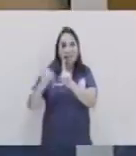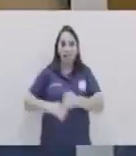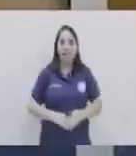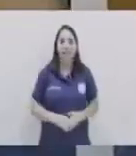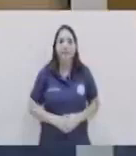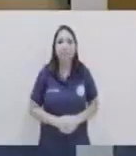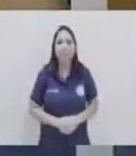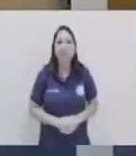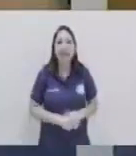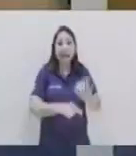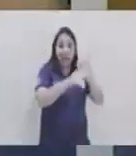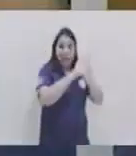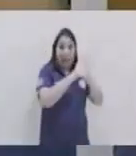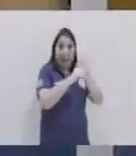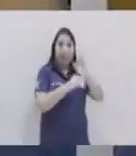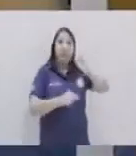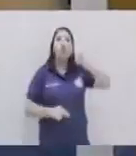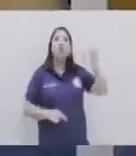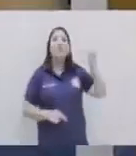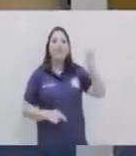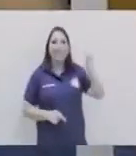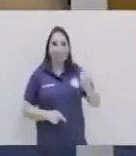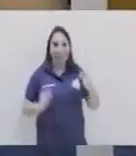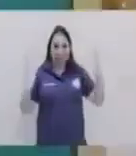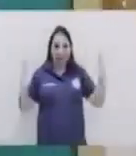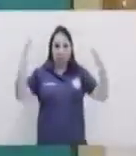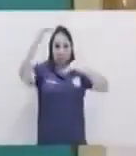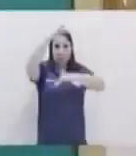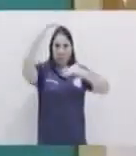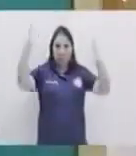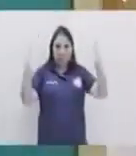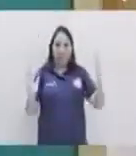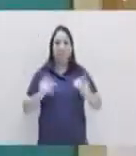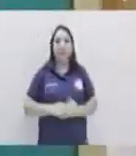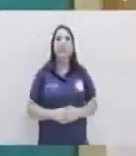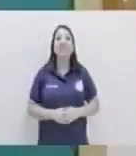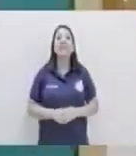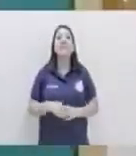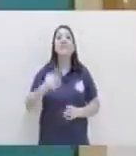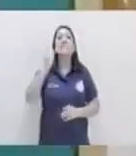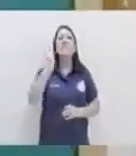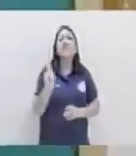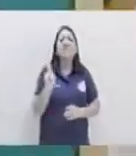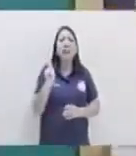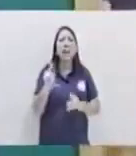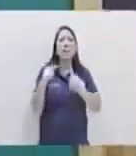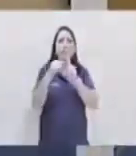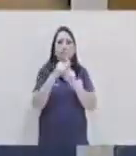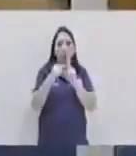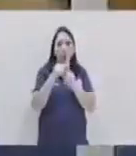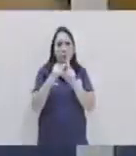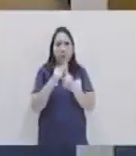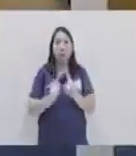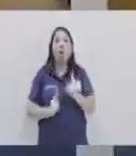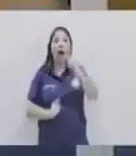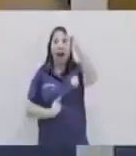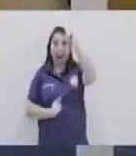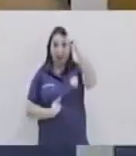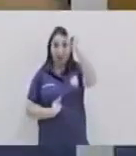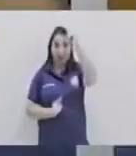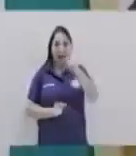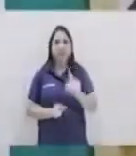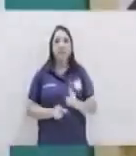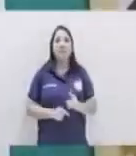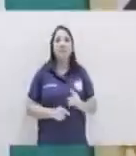hacia la derecha y es negativo hacia la izquierda. El valor de Y es positivo hacia